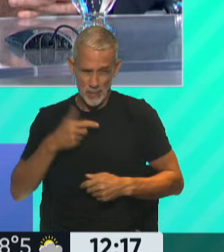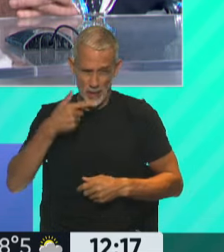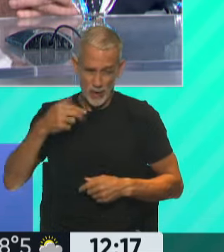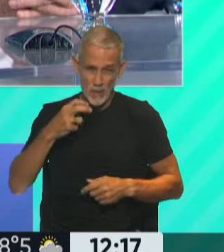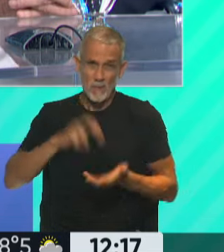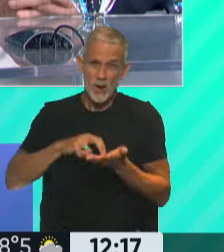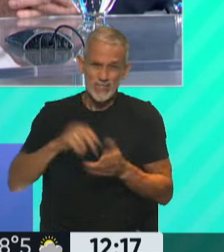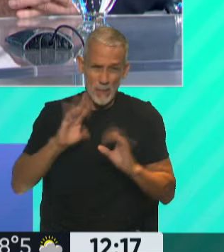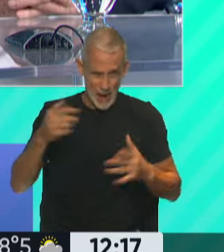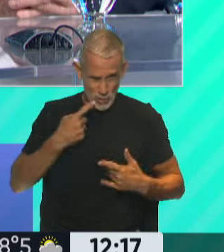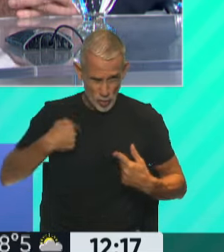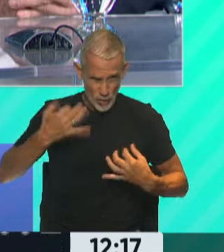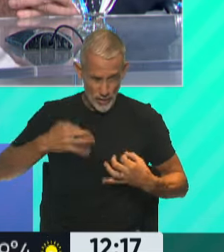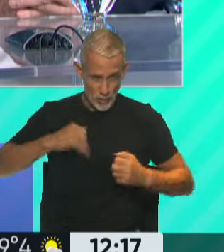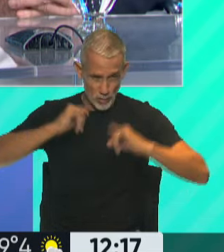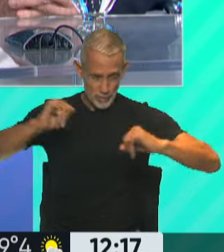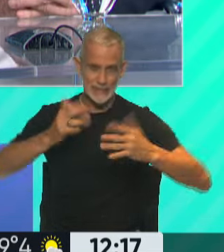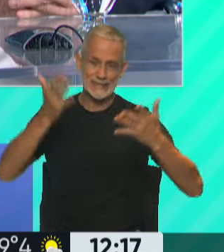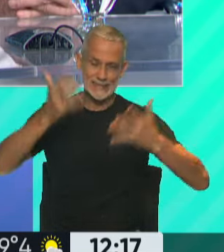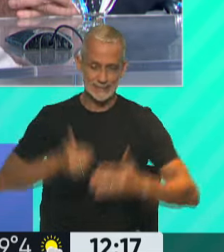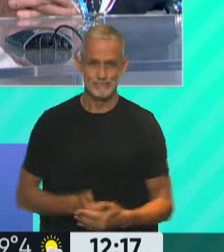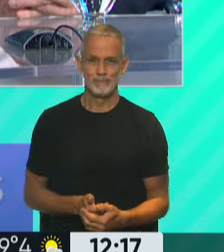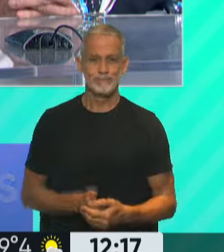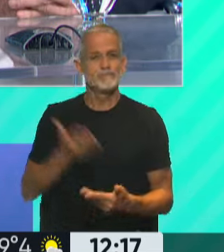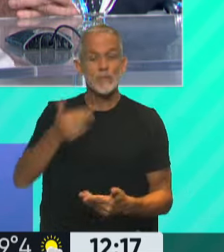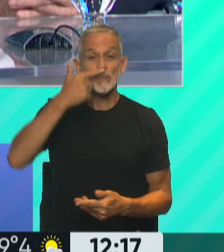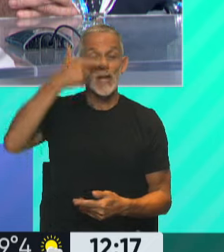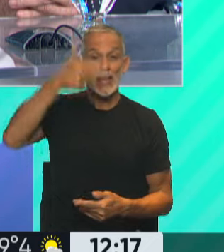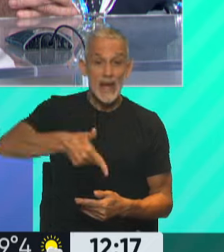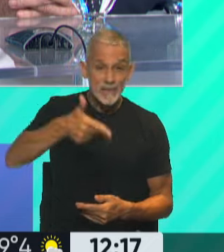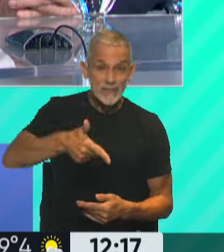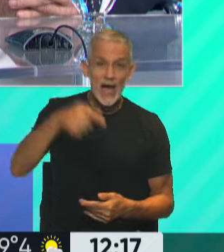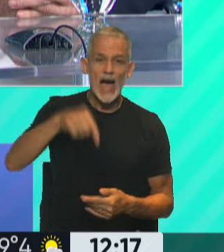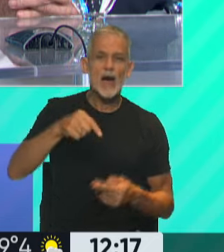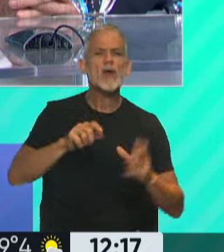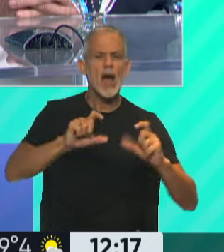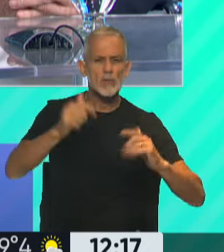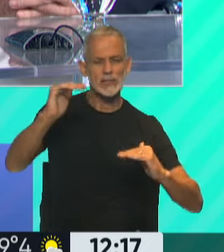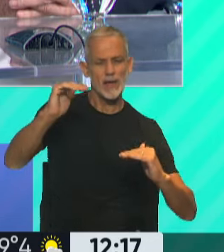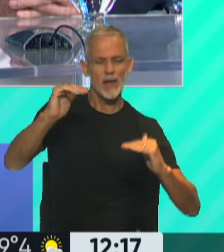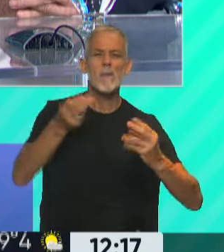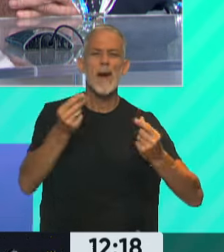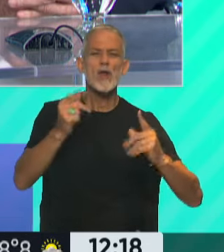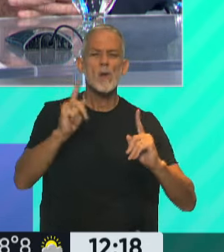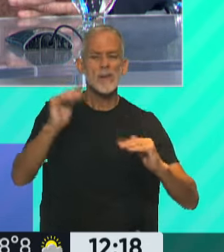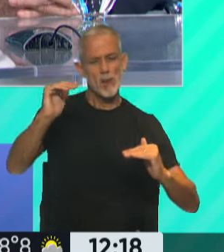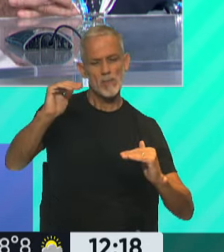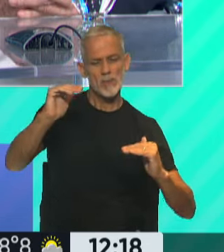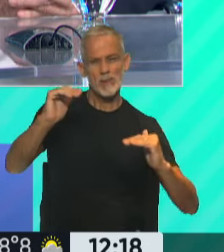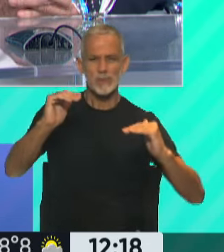Malas, pero bueno, son inevitables. Las naftas están ahora actualizando el